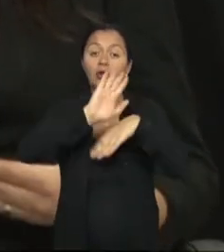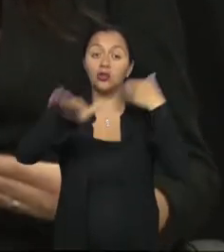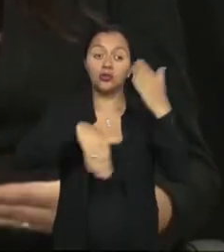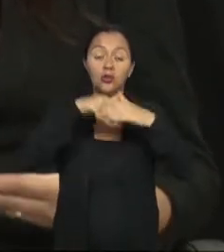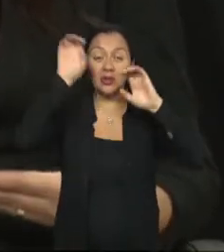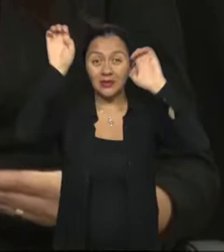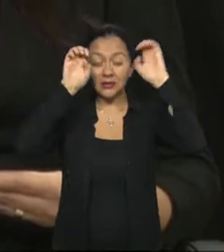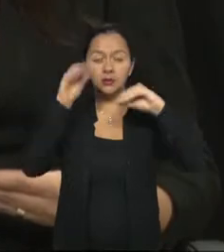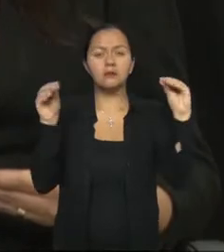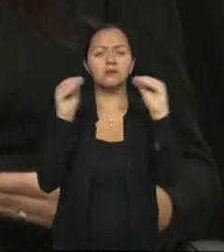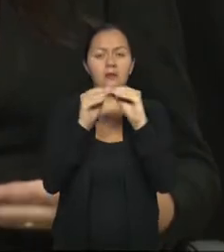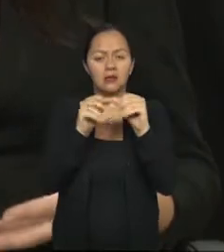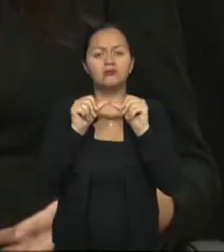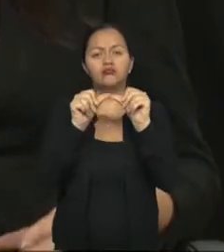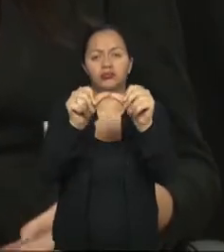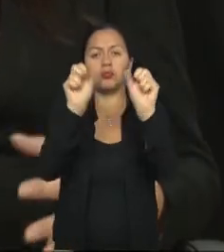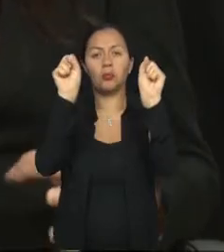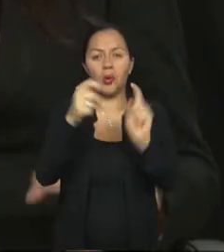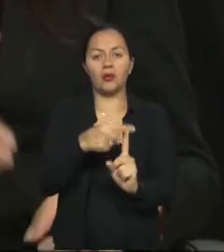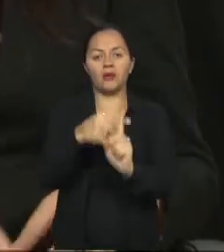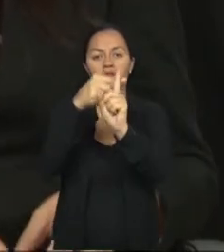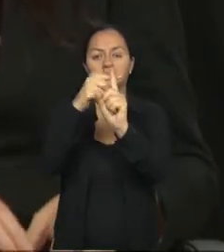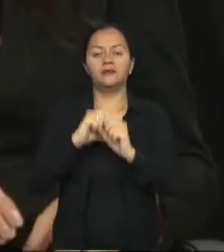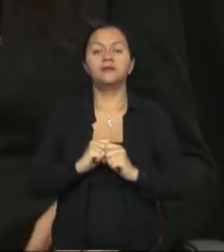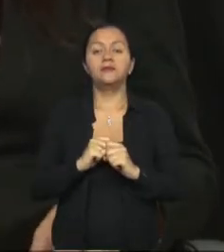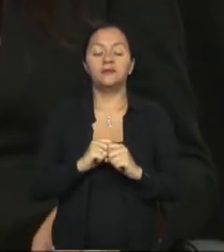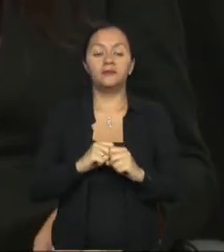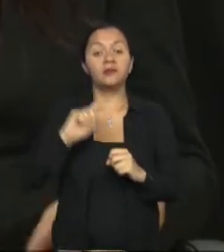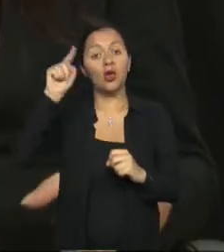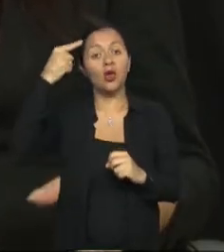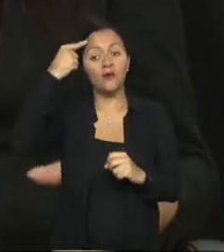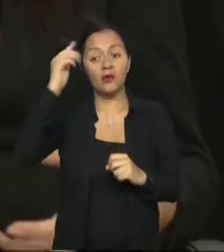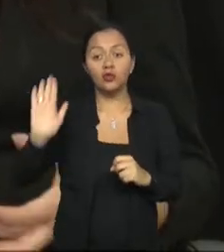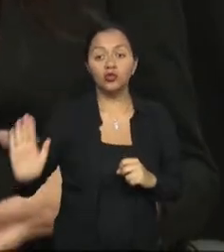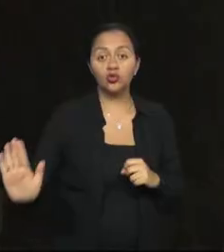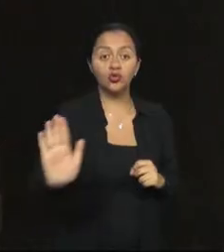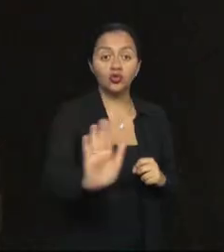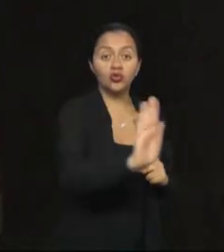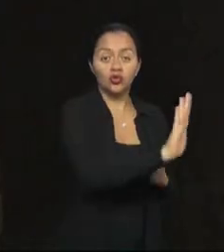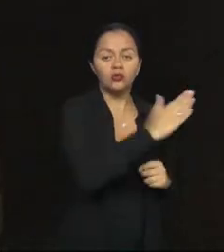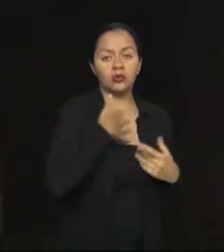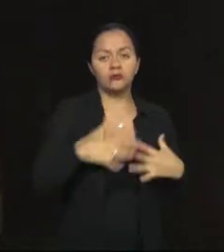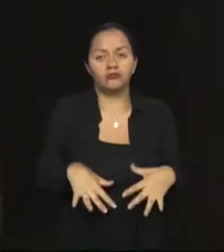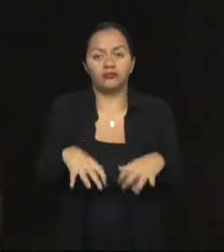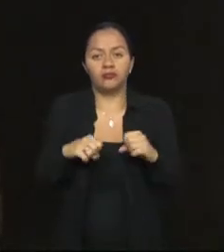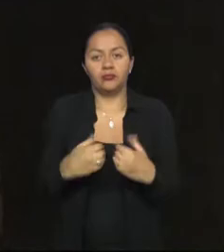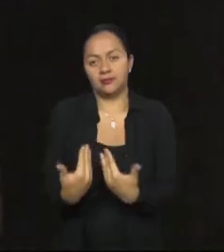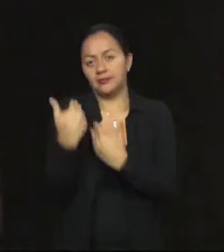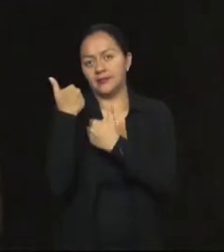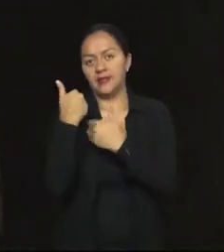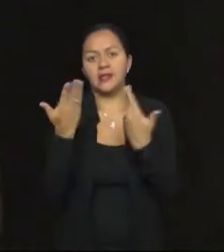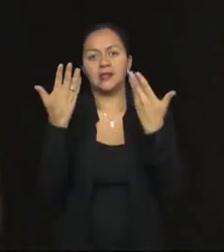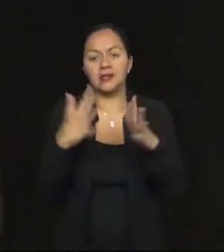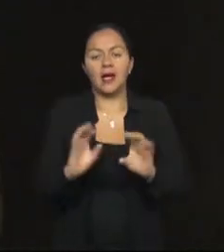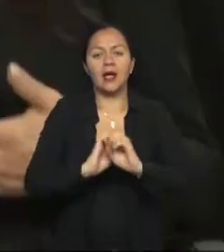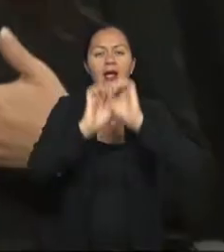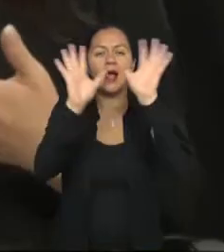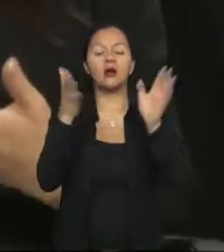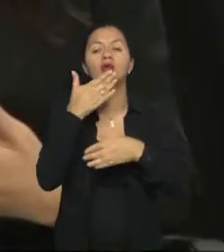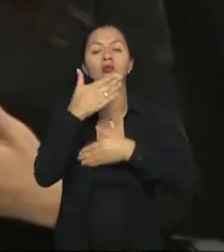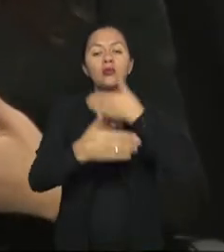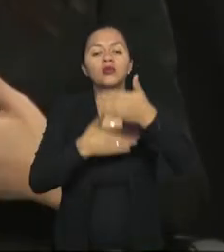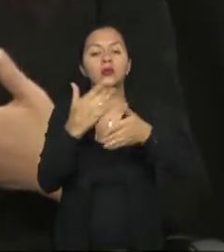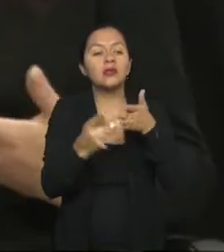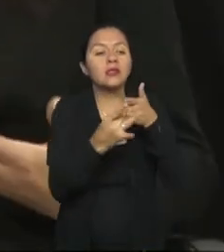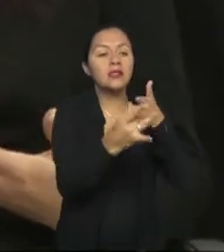estrategia está siendo sostenible. Ya los gobiernos locales han asumido esta responsabilidad con la